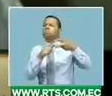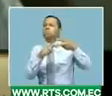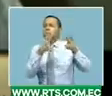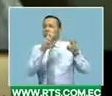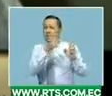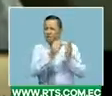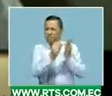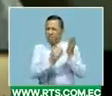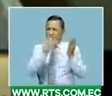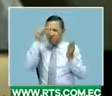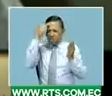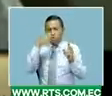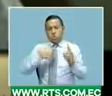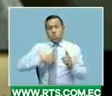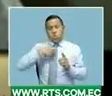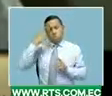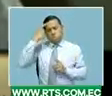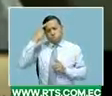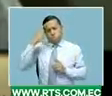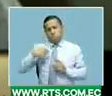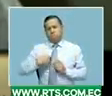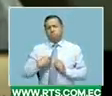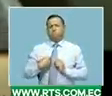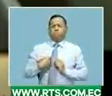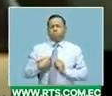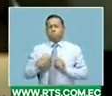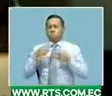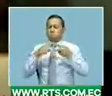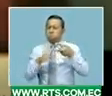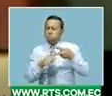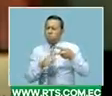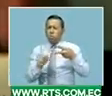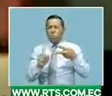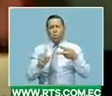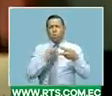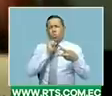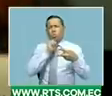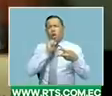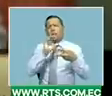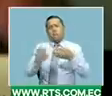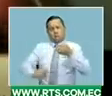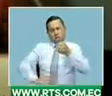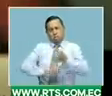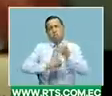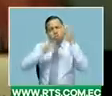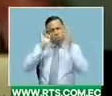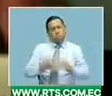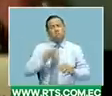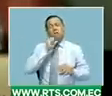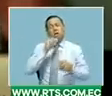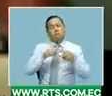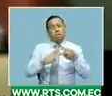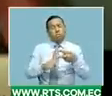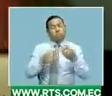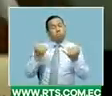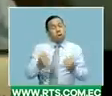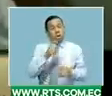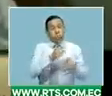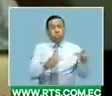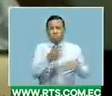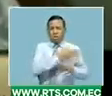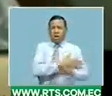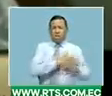Rombo, desde mi punto de vista, lo he dicho, no son suficientes. En estas protestas, para que lo sepa la ciudadanía, yo creo que ya lo conocen,